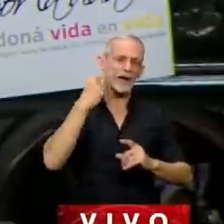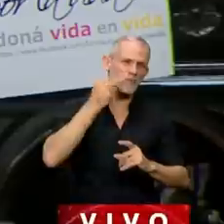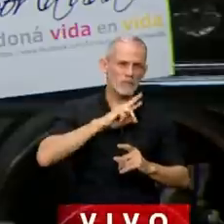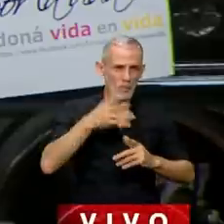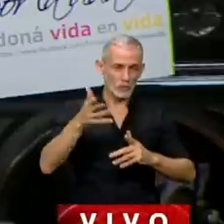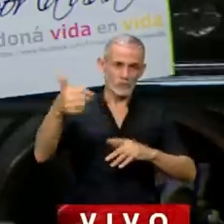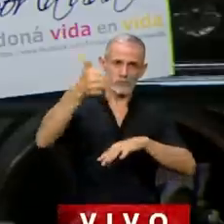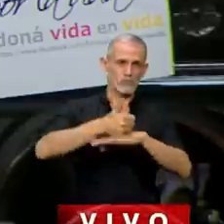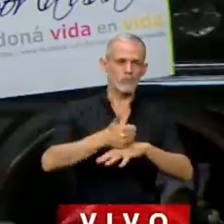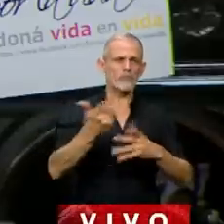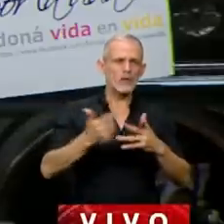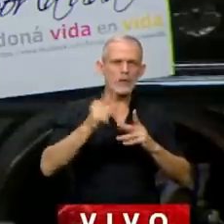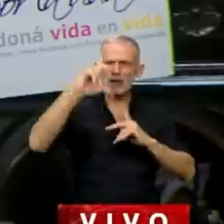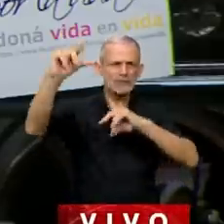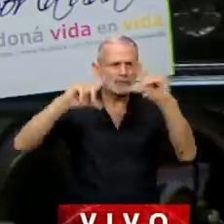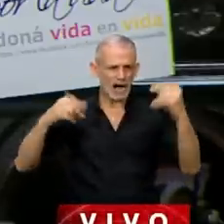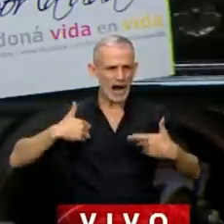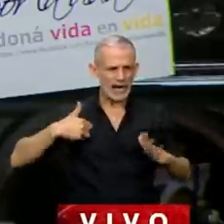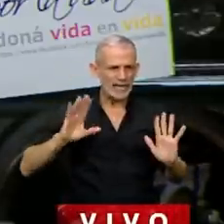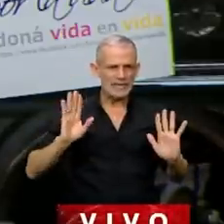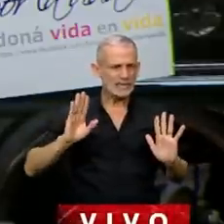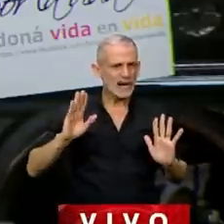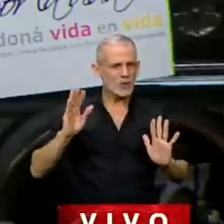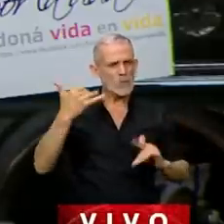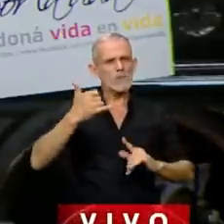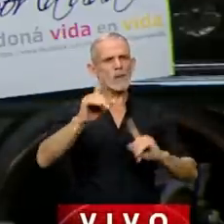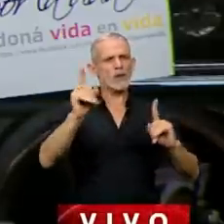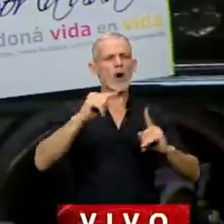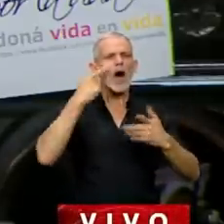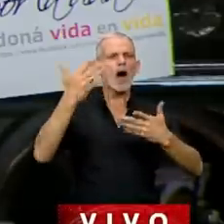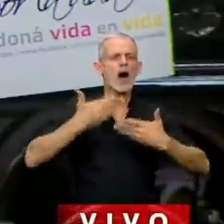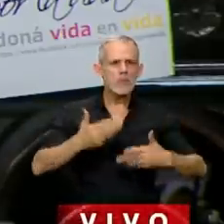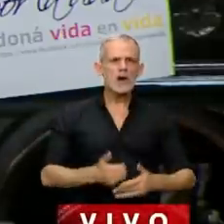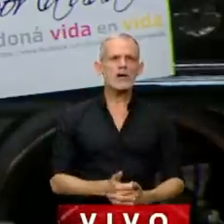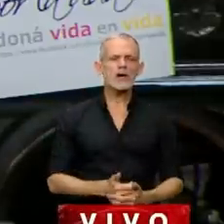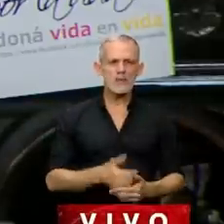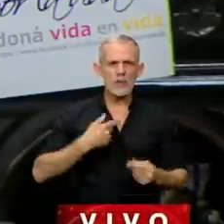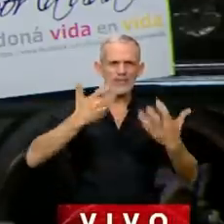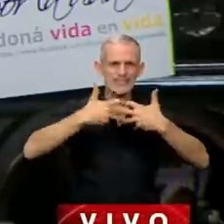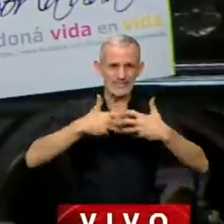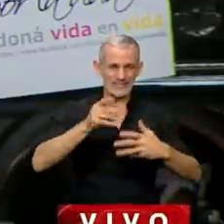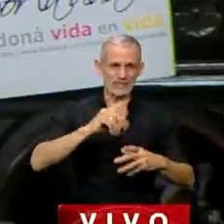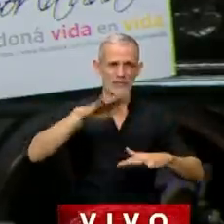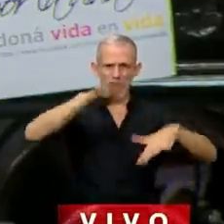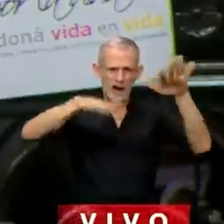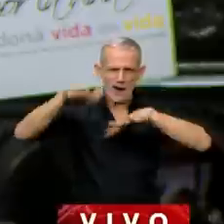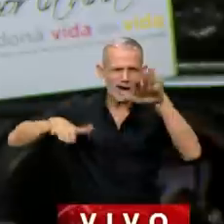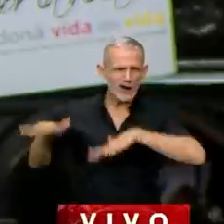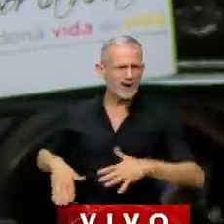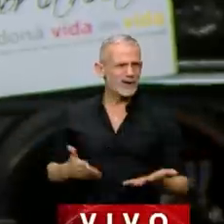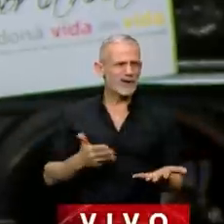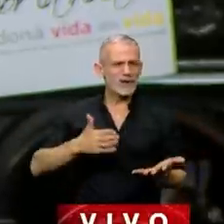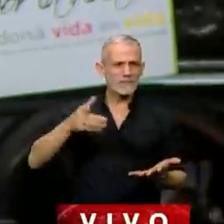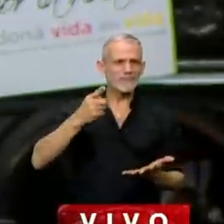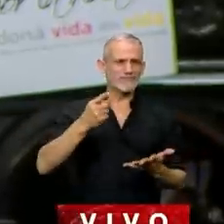enfermeros de cada uno de los puntos de nuestro país. No es menor, y eso nos mostró claramente cómo tenemos un sistema desigual, la disparidad